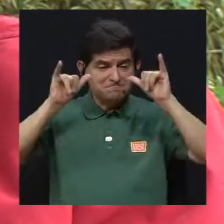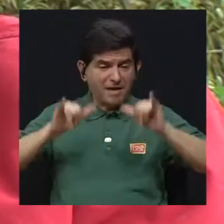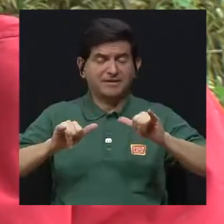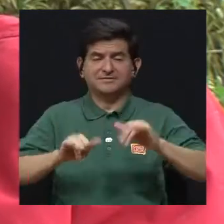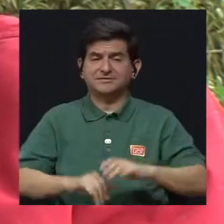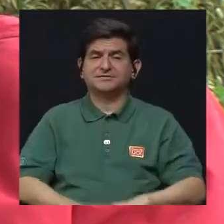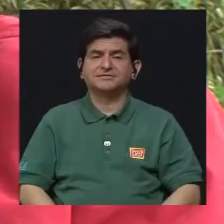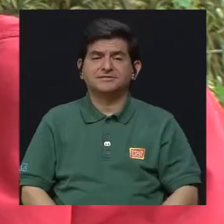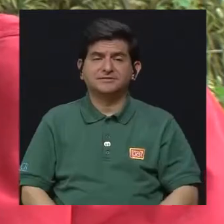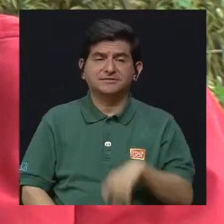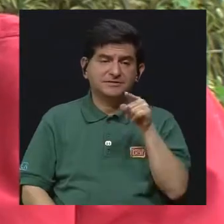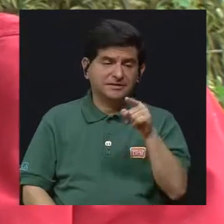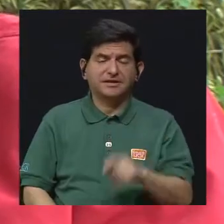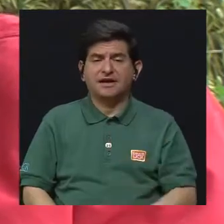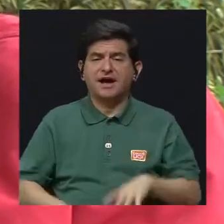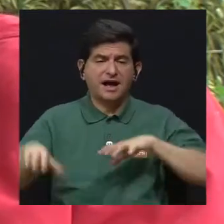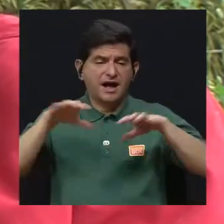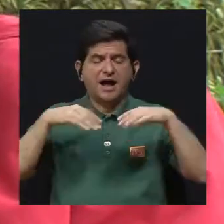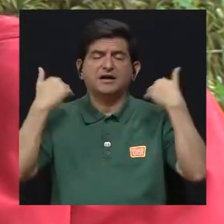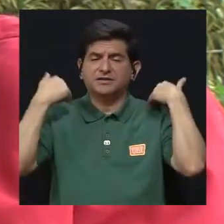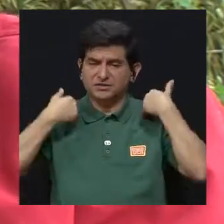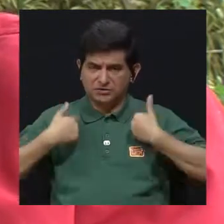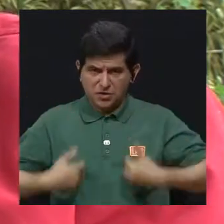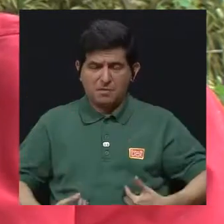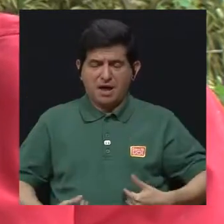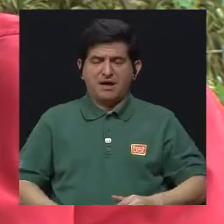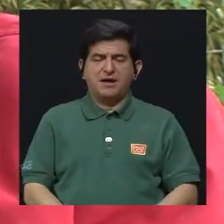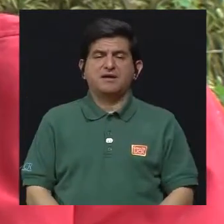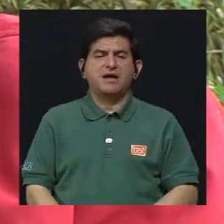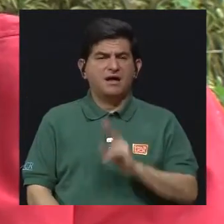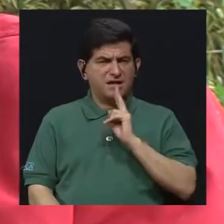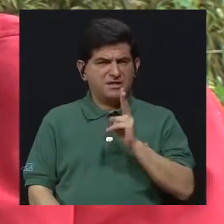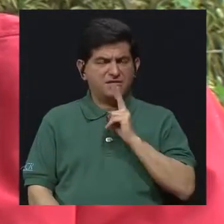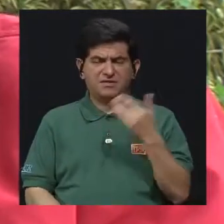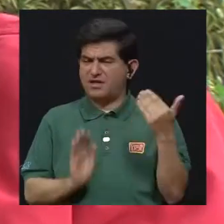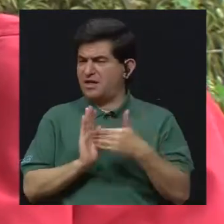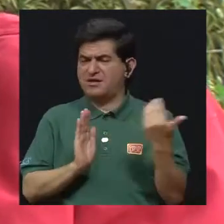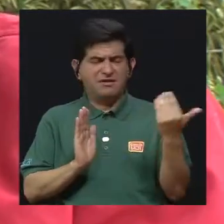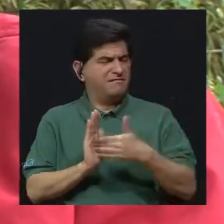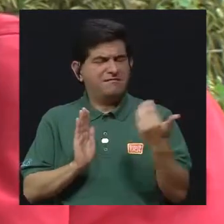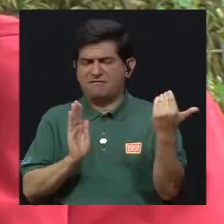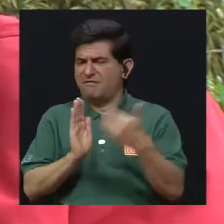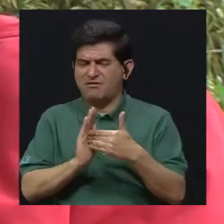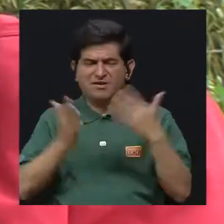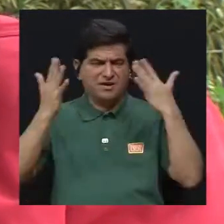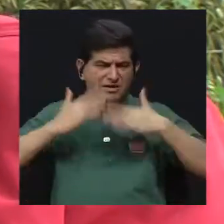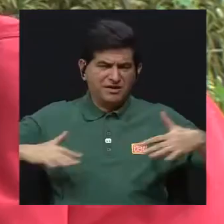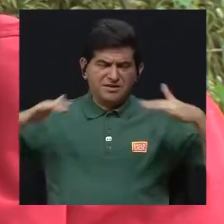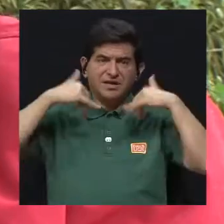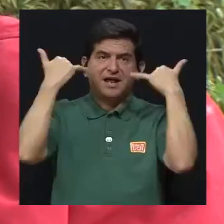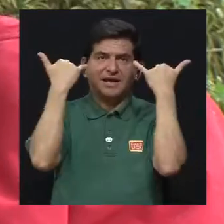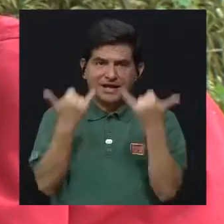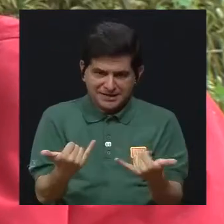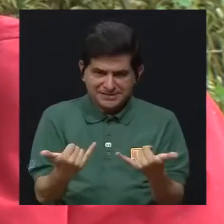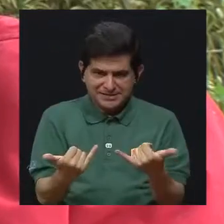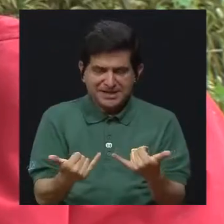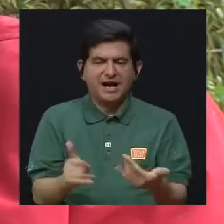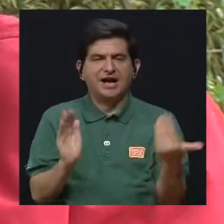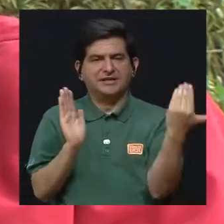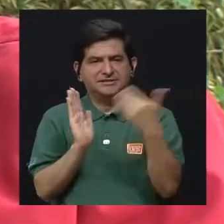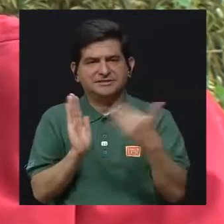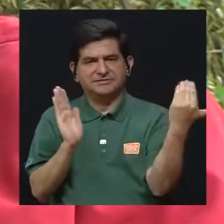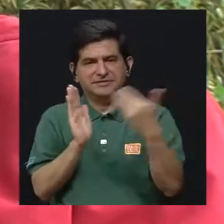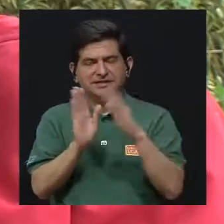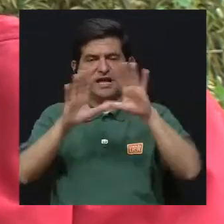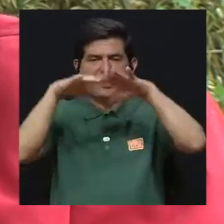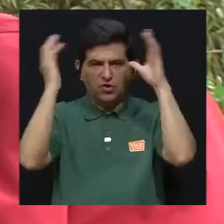sostenibilidad a la actividad humana para que realmente no alteremos tanto al medio ambiente que ya de por sí lo tenemos muy